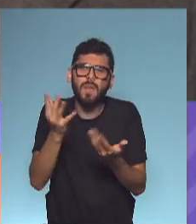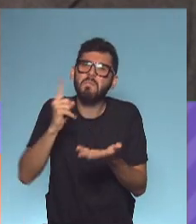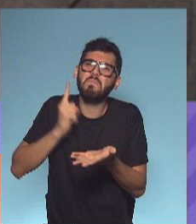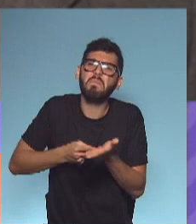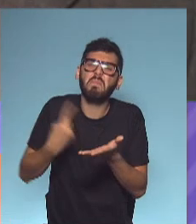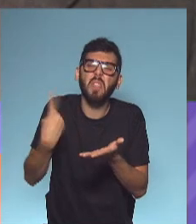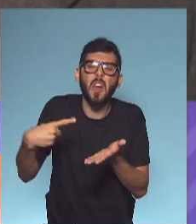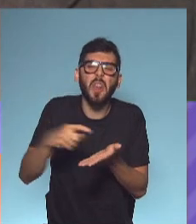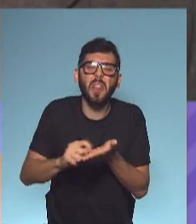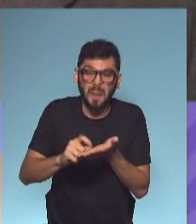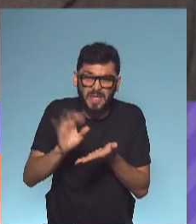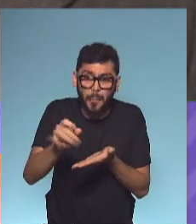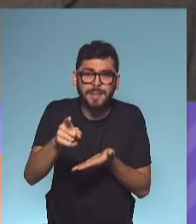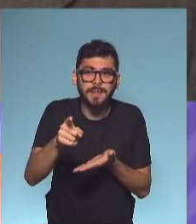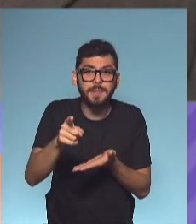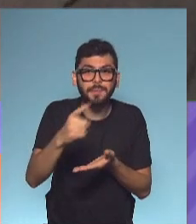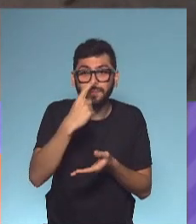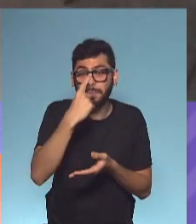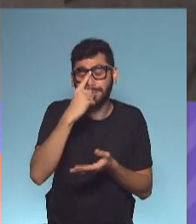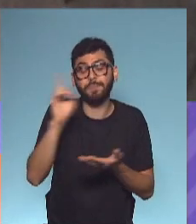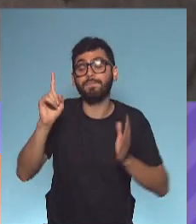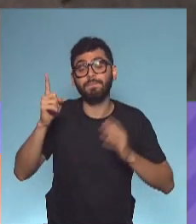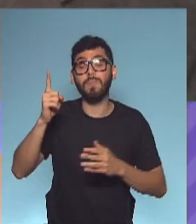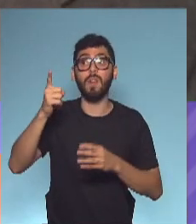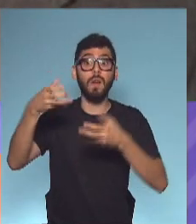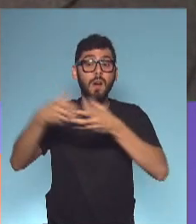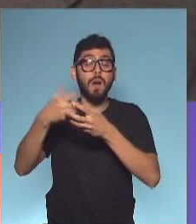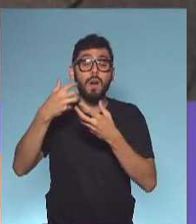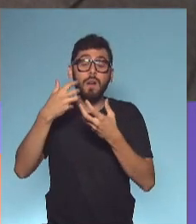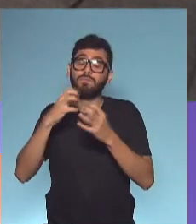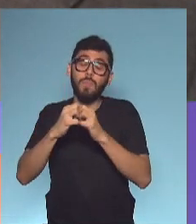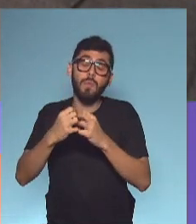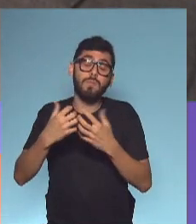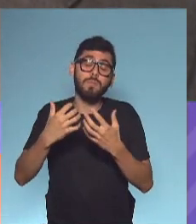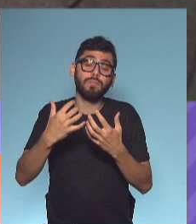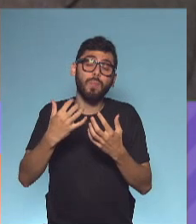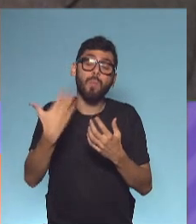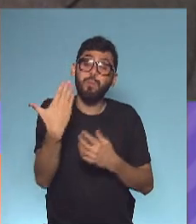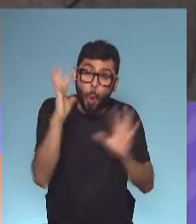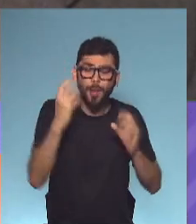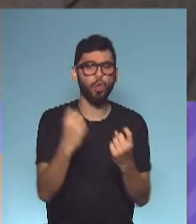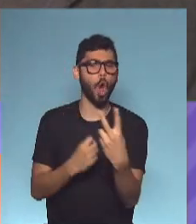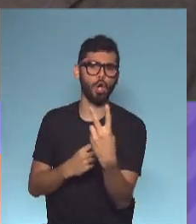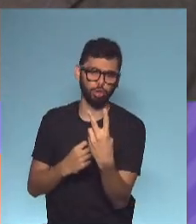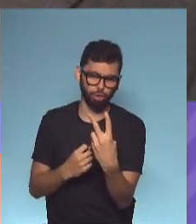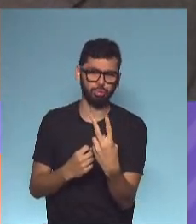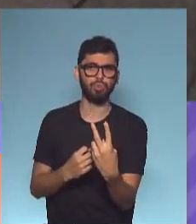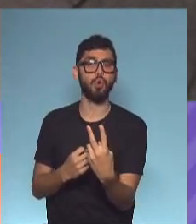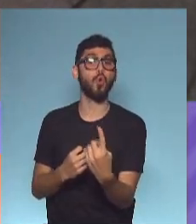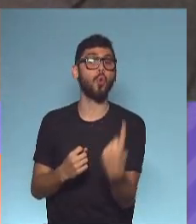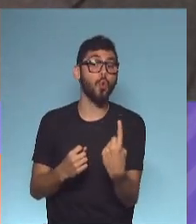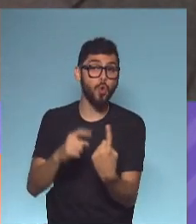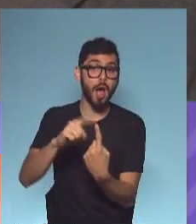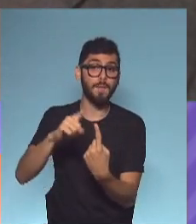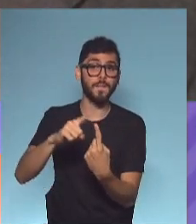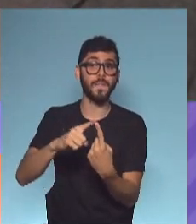respecto? Mira, hay un abanico de posibilidades abiertos que tiene que ver con 2 cuestiones. La primera es si se vulneró o